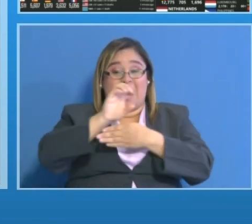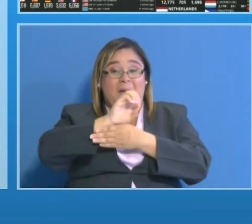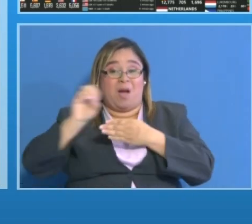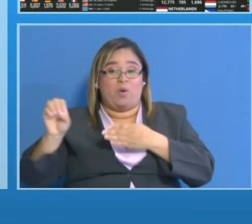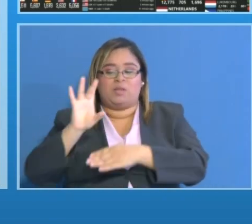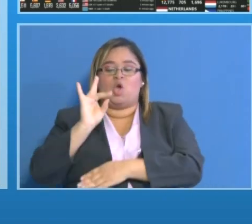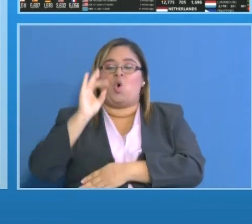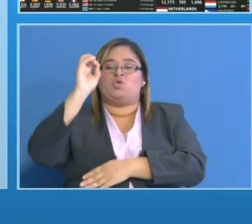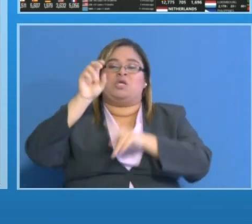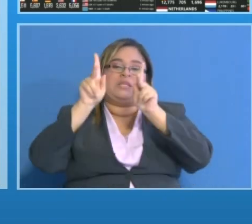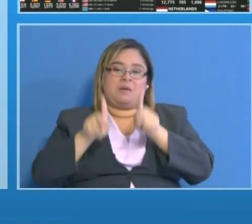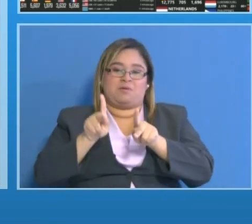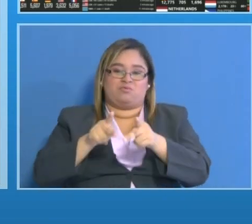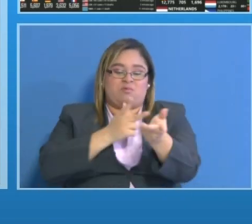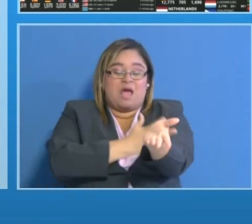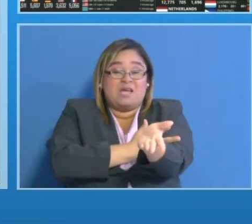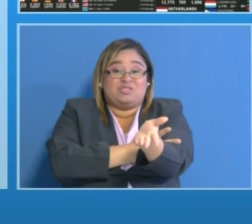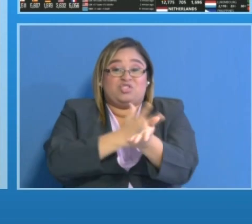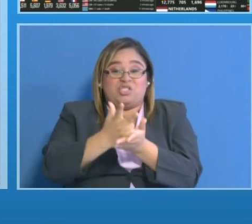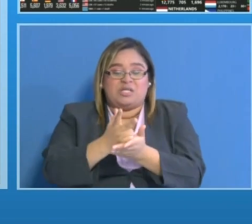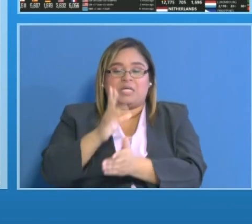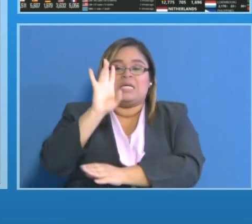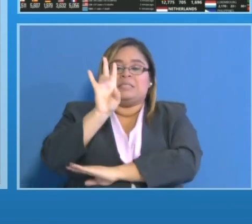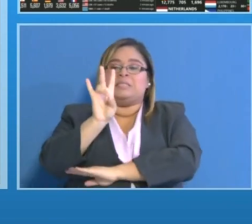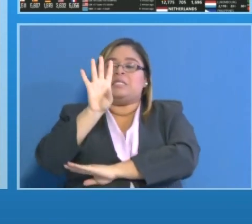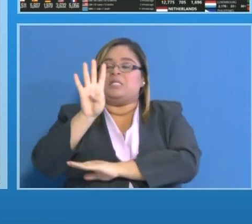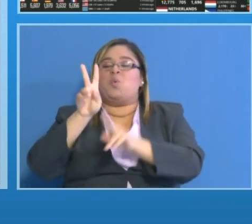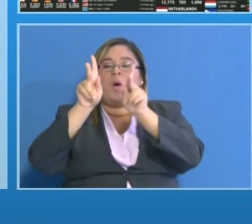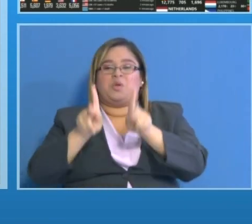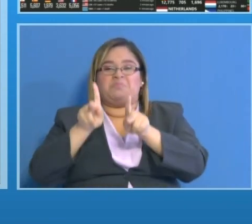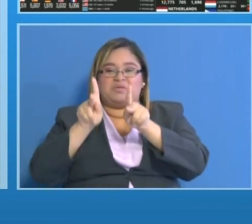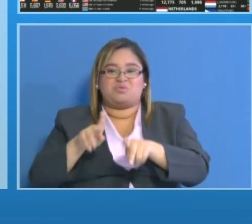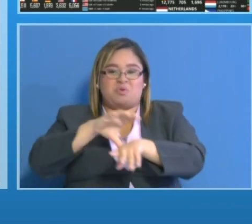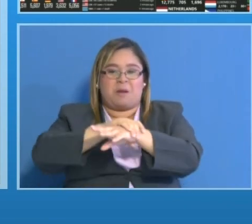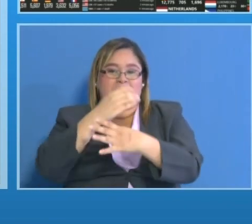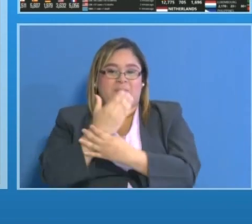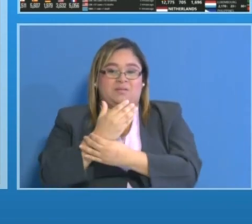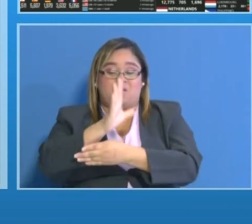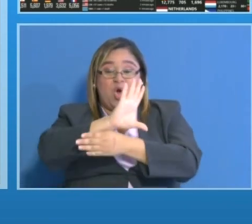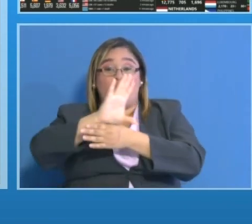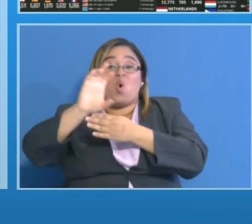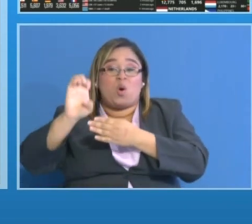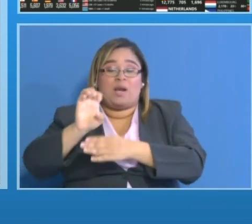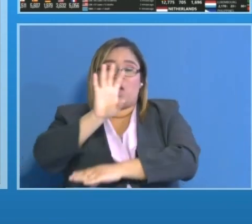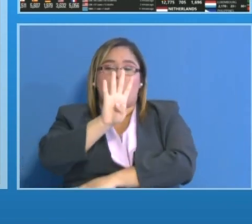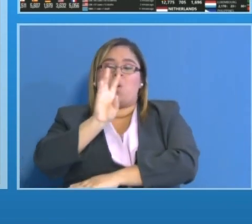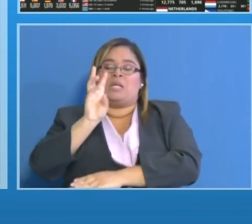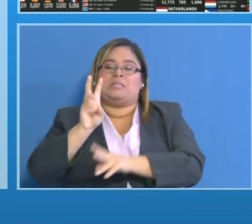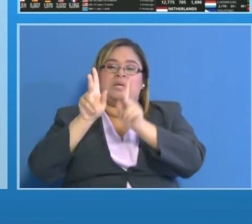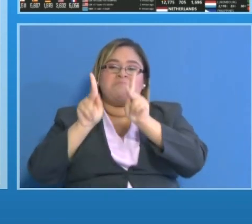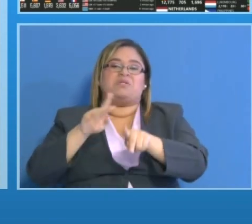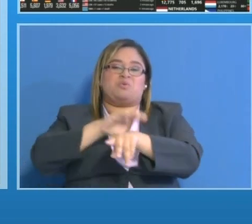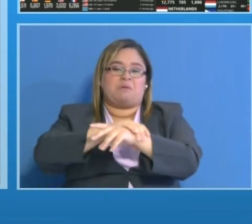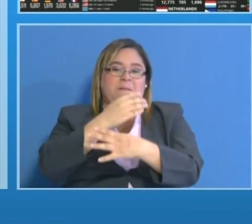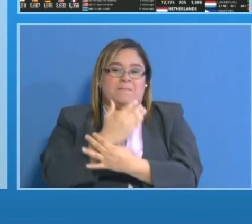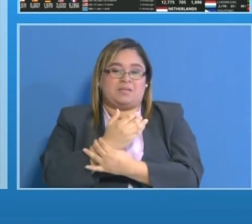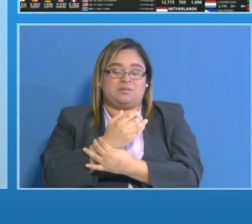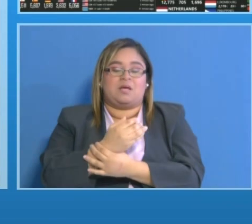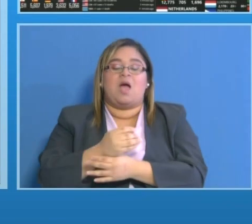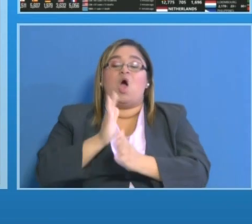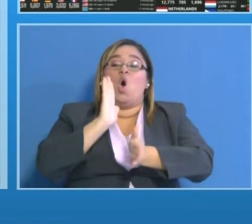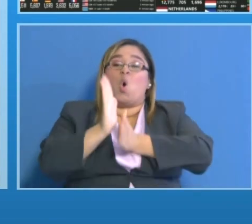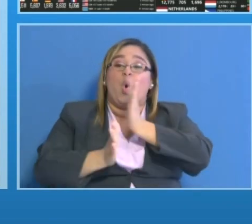80, Chiriquí, 74, Coclé, 46, Colón,